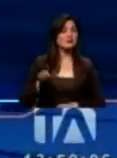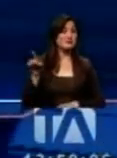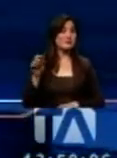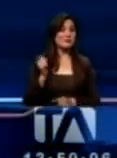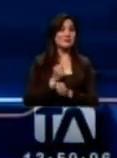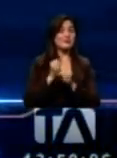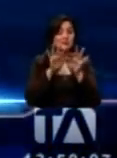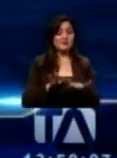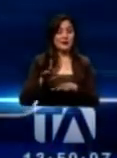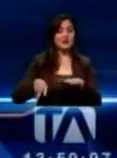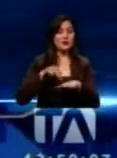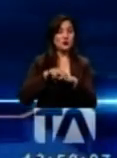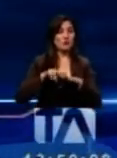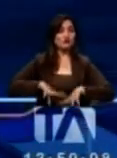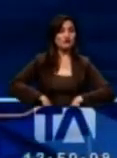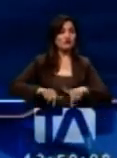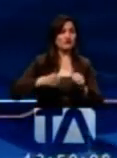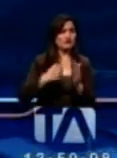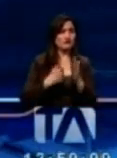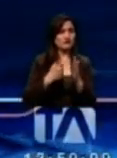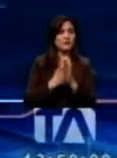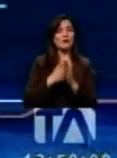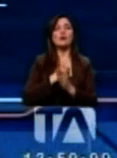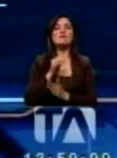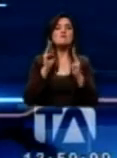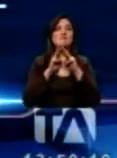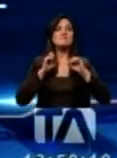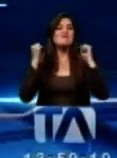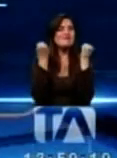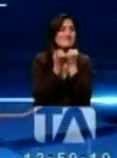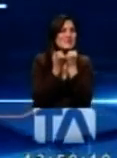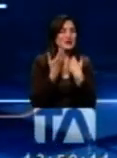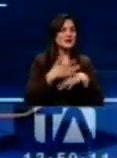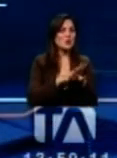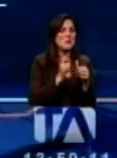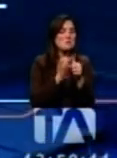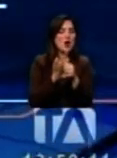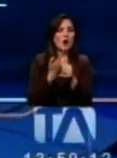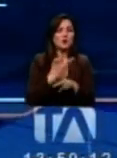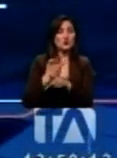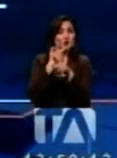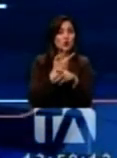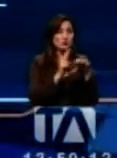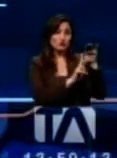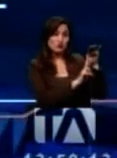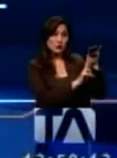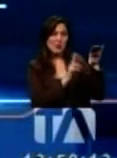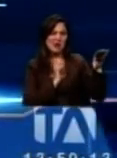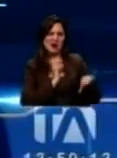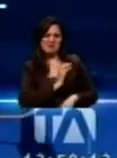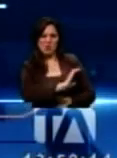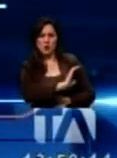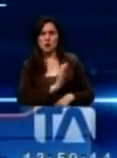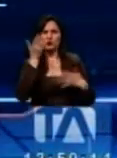Silva trabajó en la Secretaría Nacional Anticorrupción en el INFAMIES. Fue integrante del primer Consejo de Participación Ciudadana. Allí se criticó su